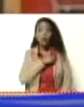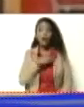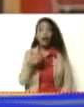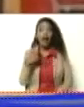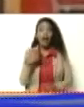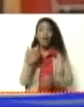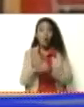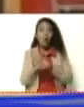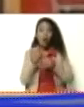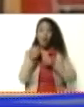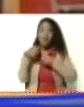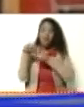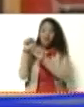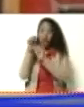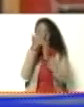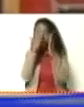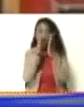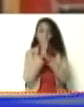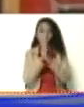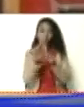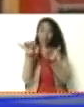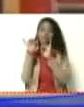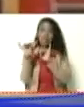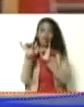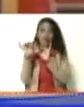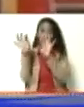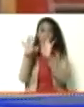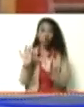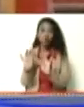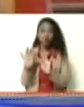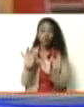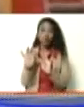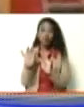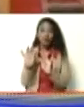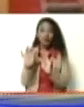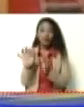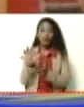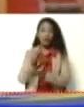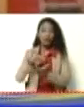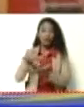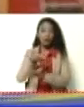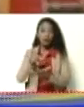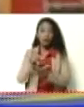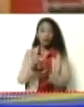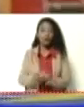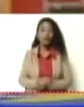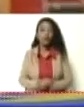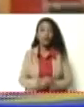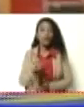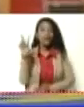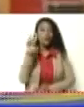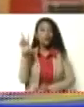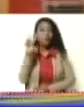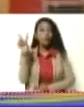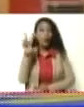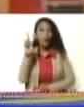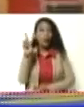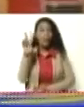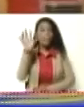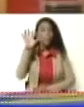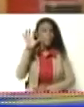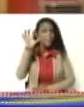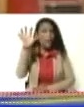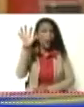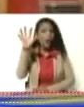evadiendo y enfrentando a la misma vez el asedio. Venezuela es un país